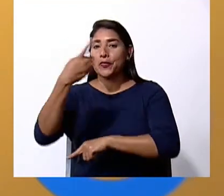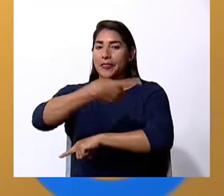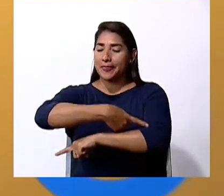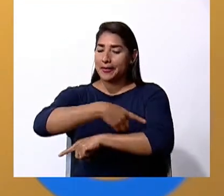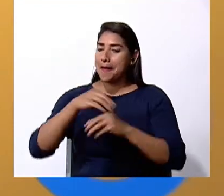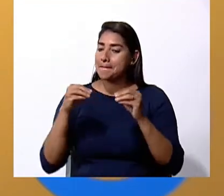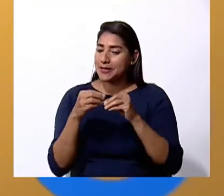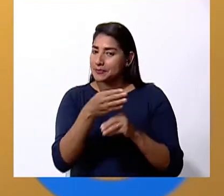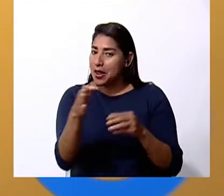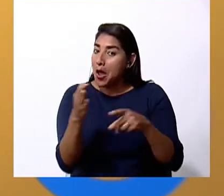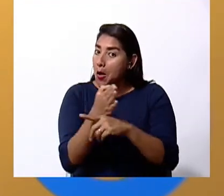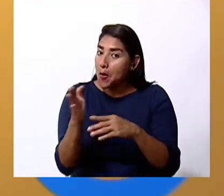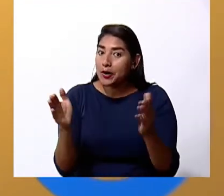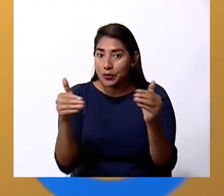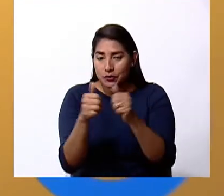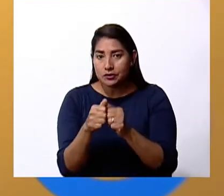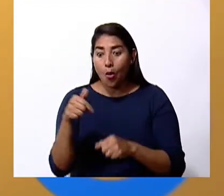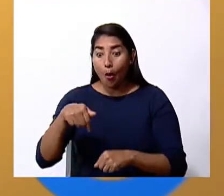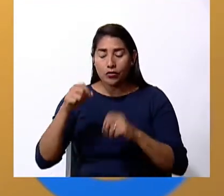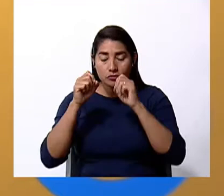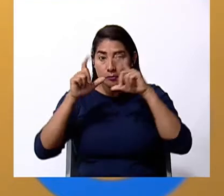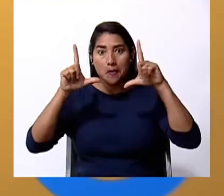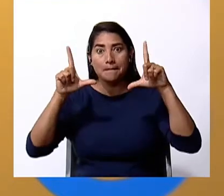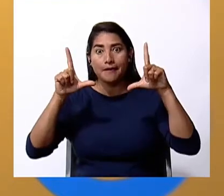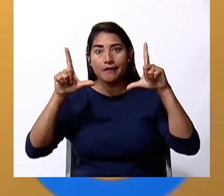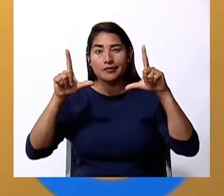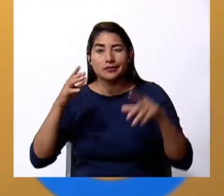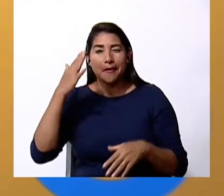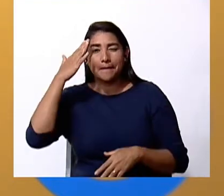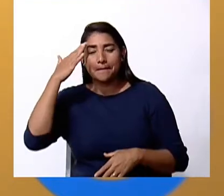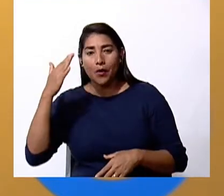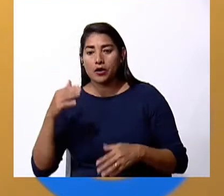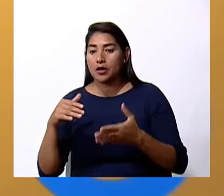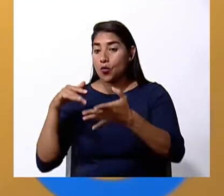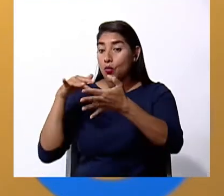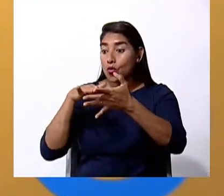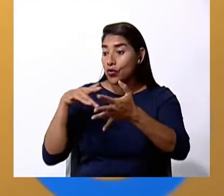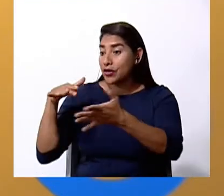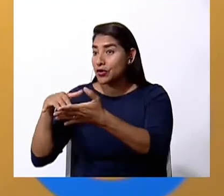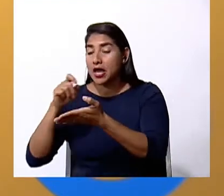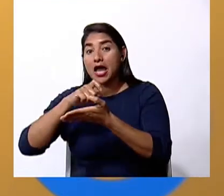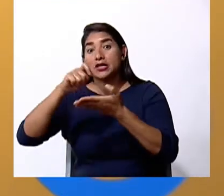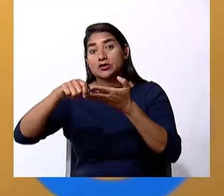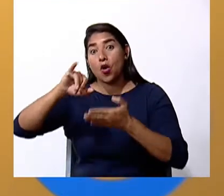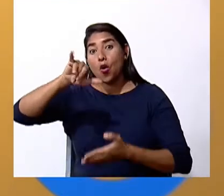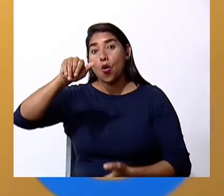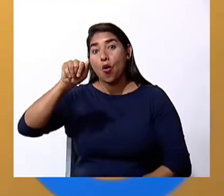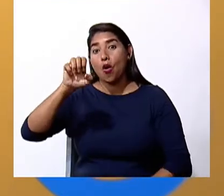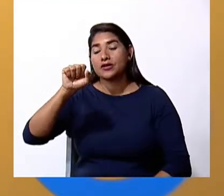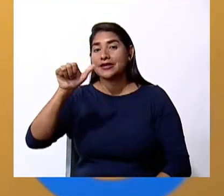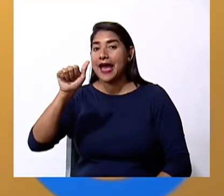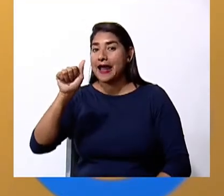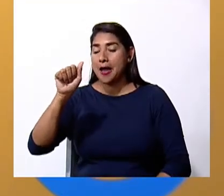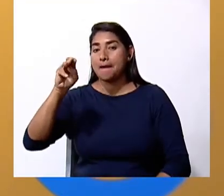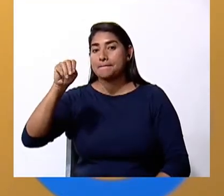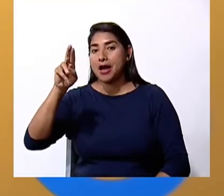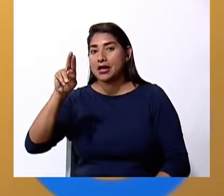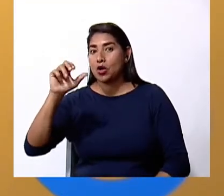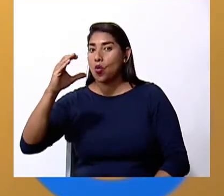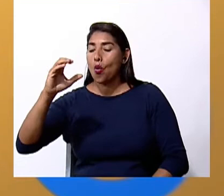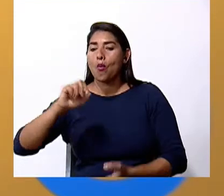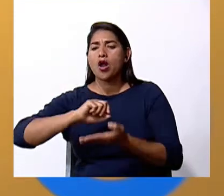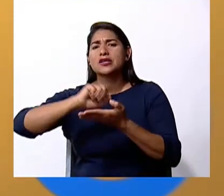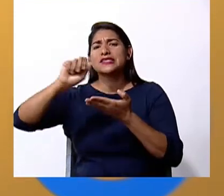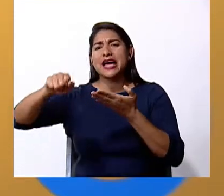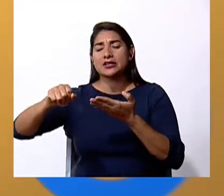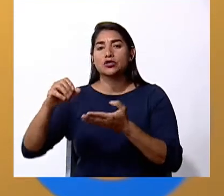más. Y vieran que les traigo una sorpresa, porque unos estudiantes de la escuela José Ana Marín Cubero, allá en San Isidro